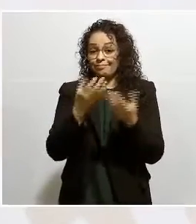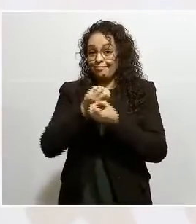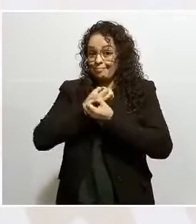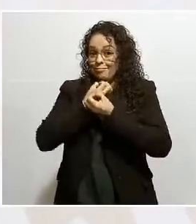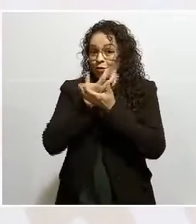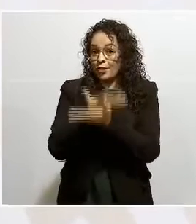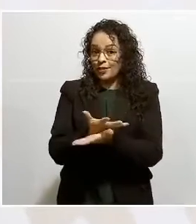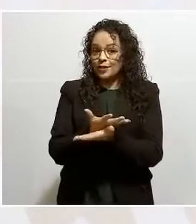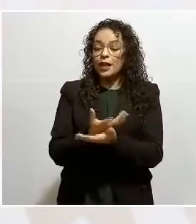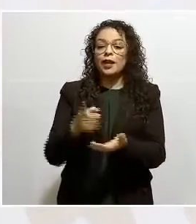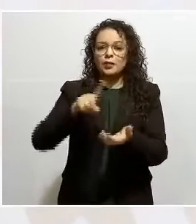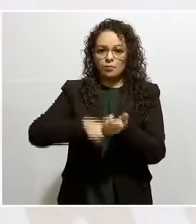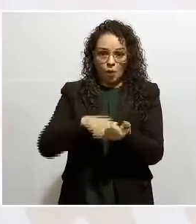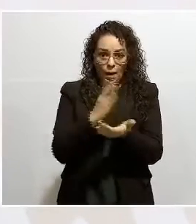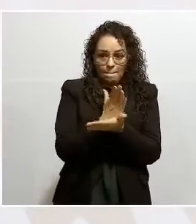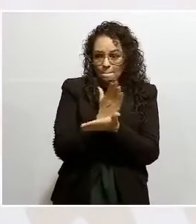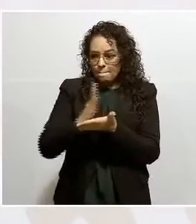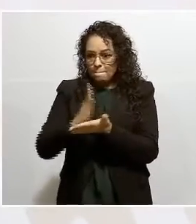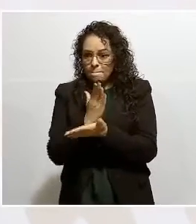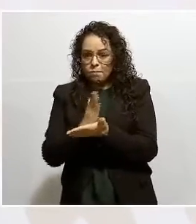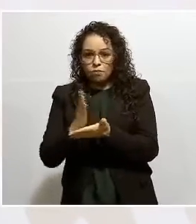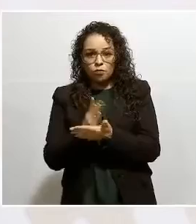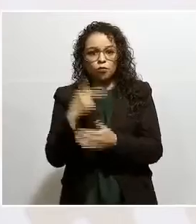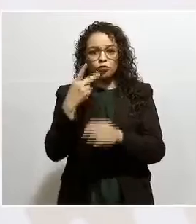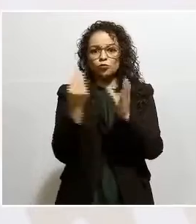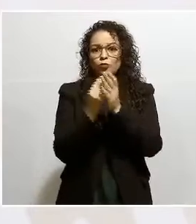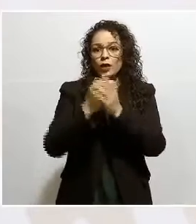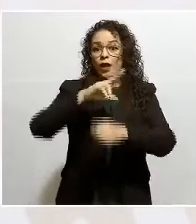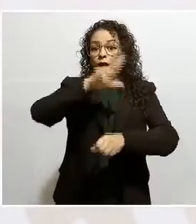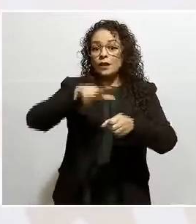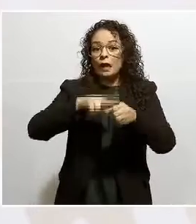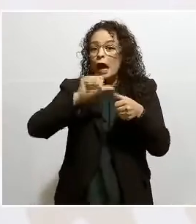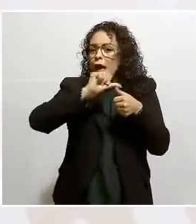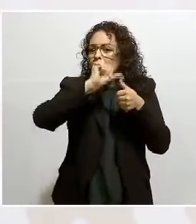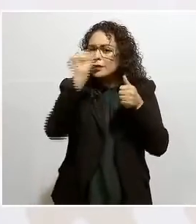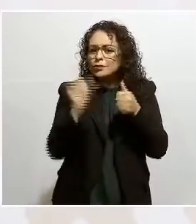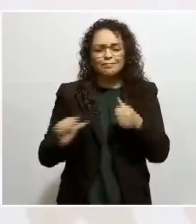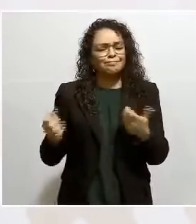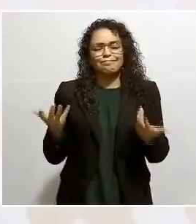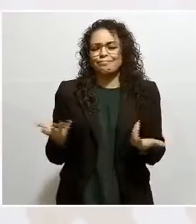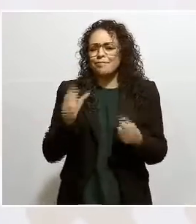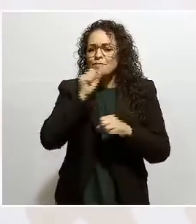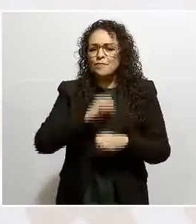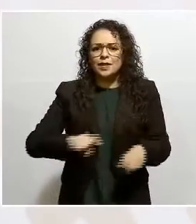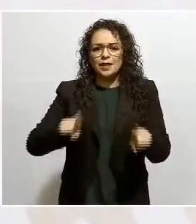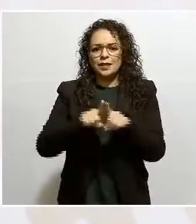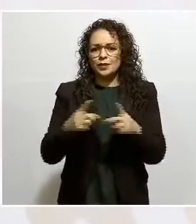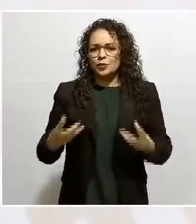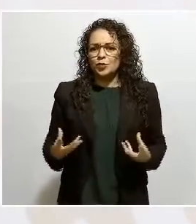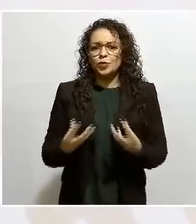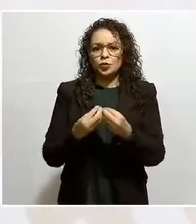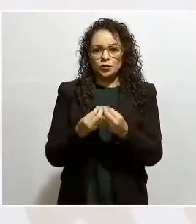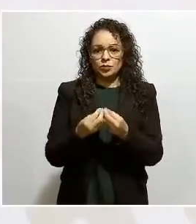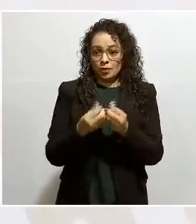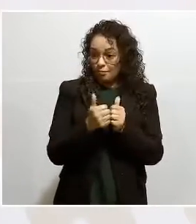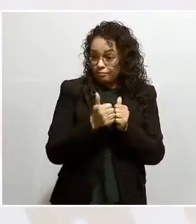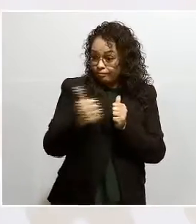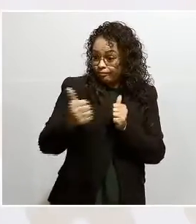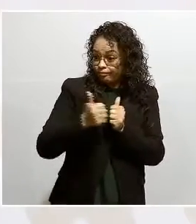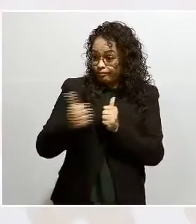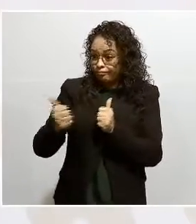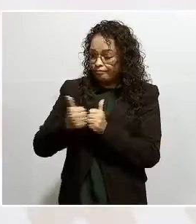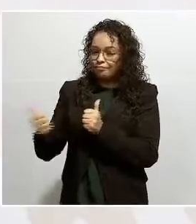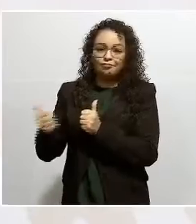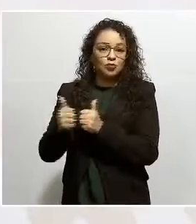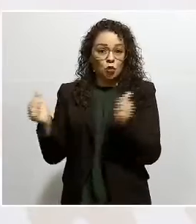la naturaleza de las expresiones artísticas que nacen de ella, quien no separó tampoco la vida cotidiana de la asombrosa